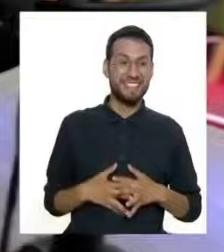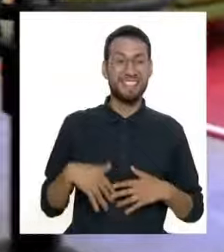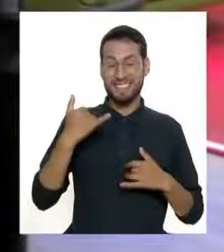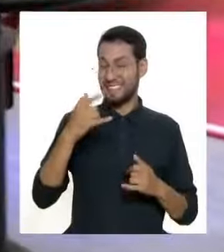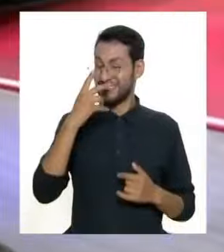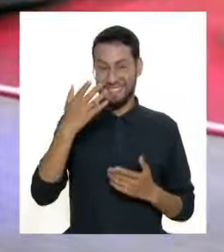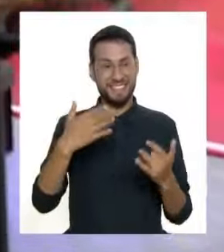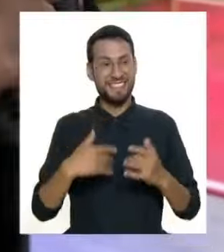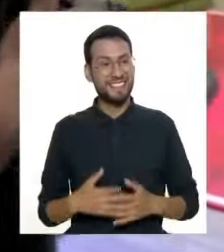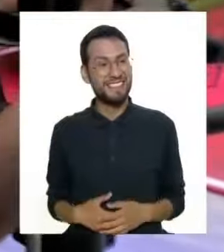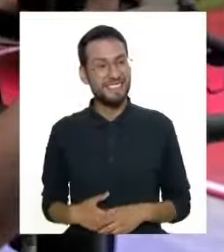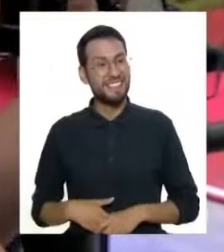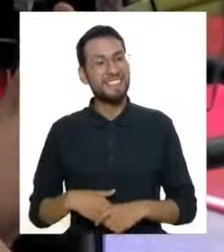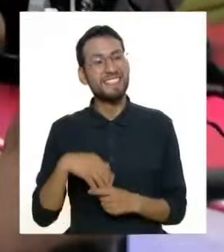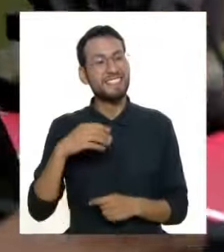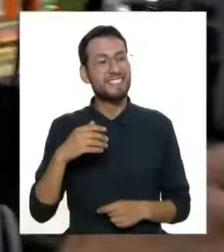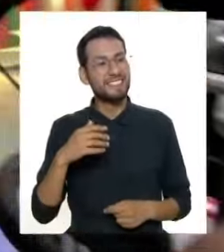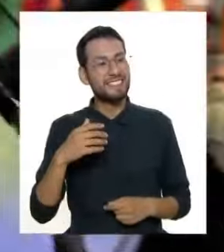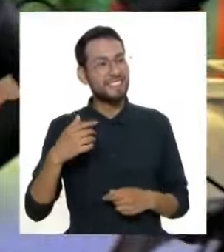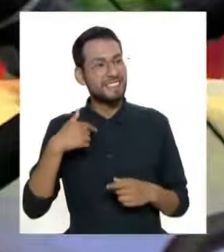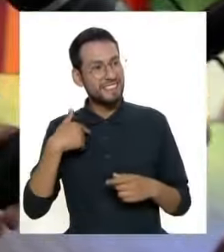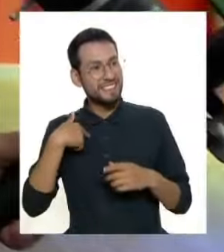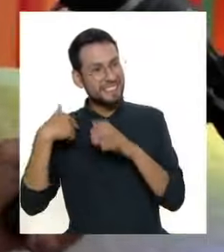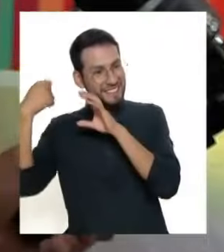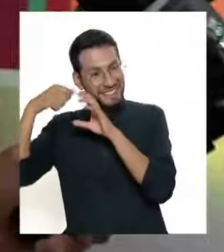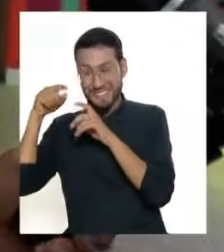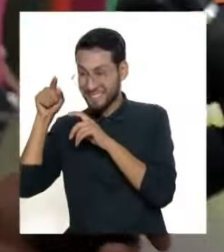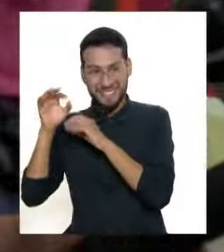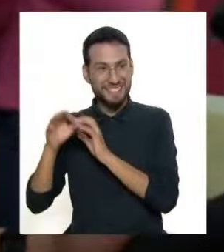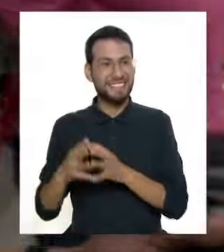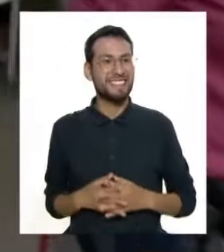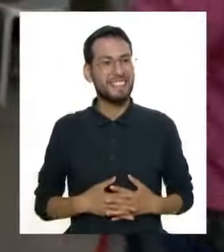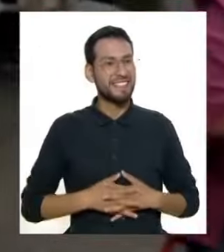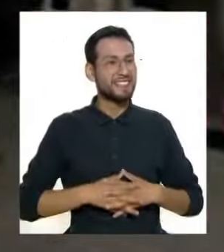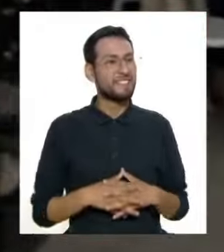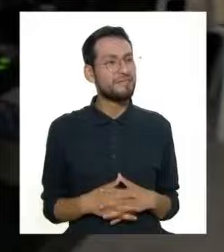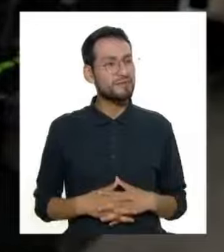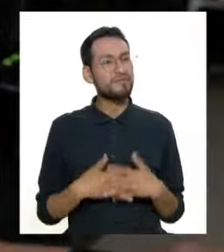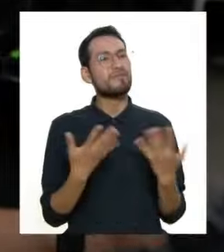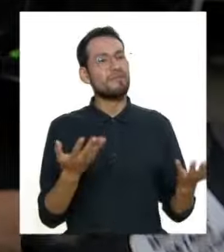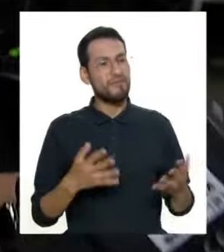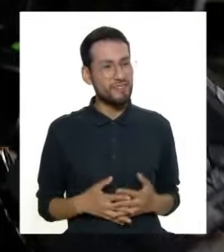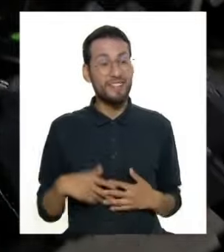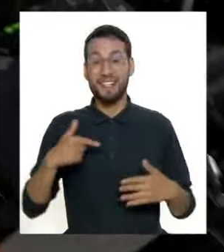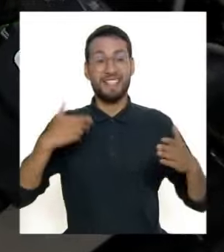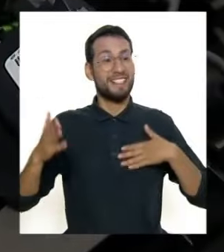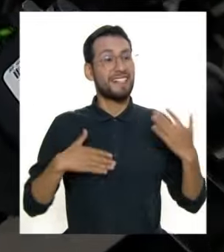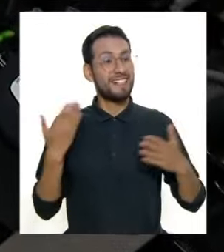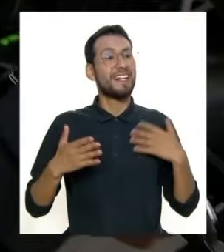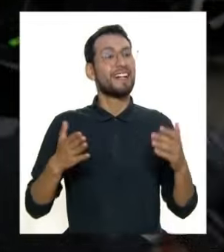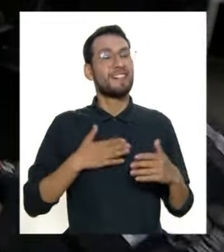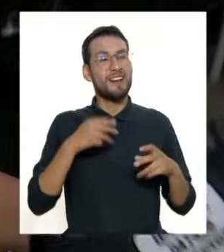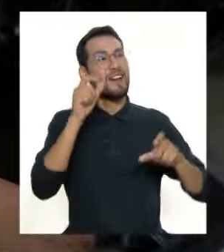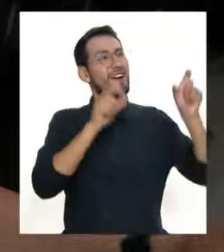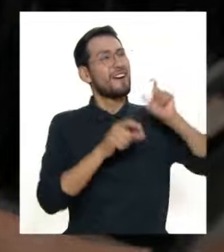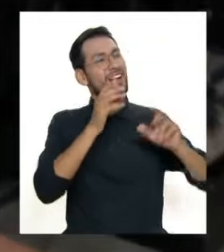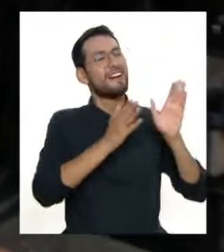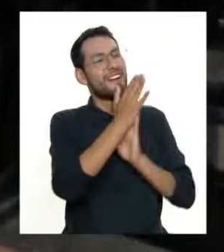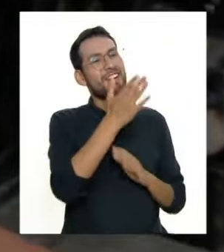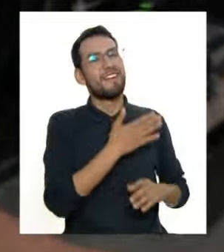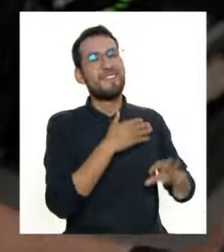van a pasar, ¿ah? ¿Dónde está mi... ¿Quién me está mirando? Ahí está. A ver. Soy feliz cuando voy a mi pueblo.